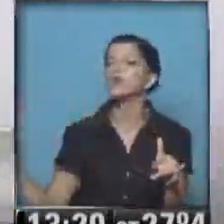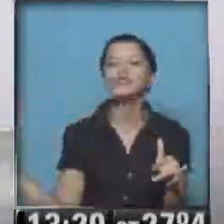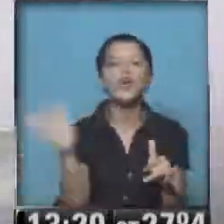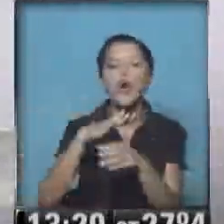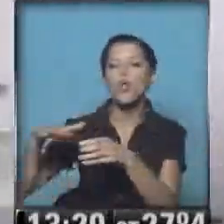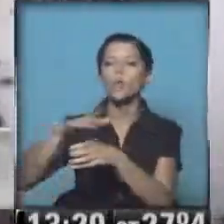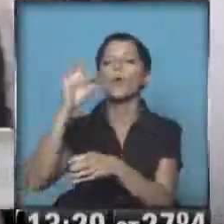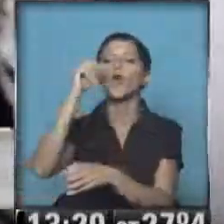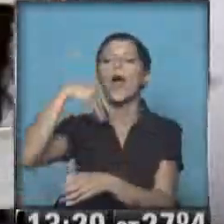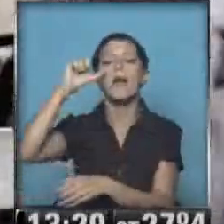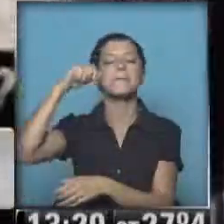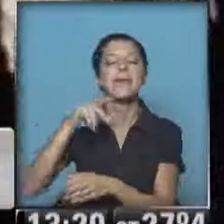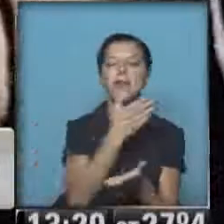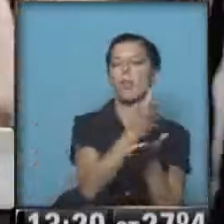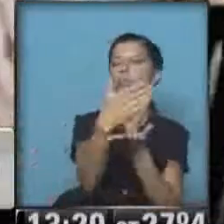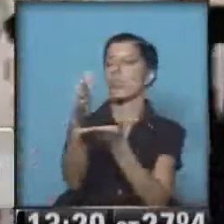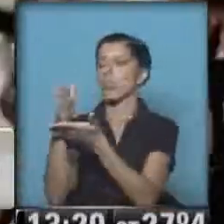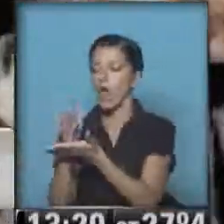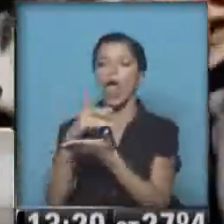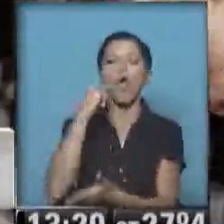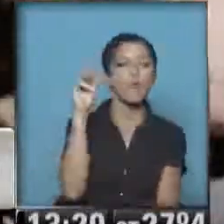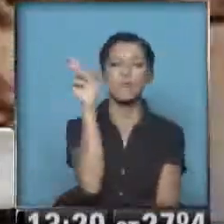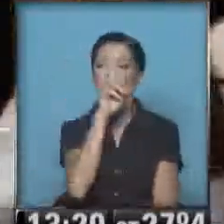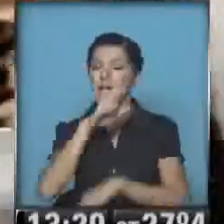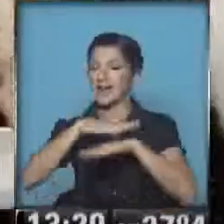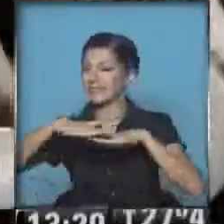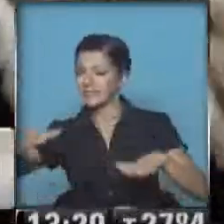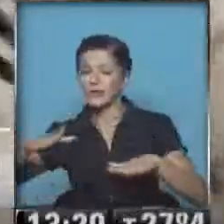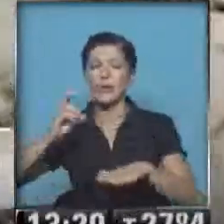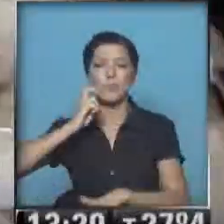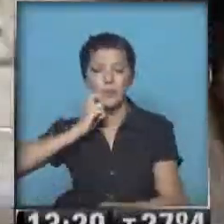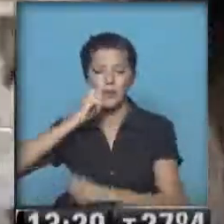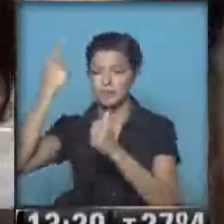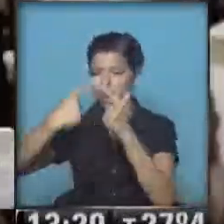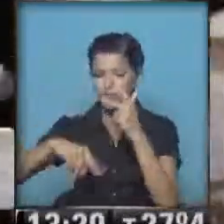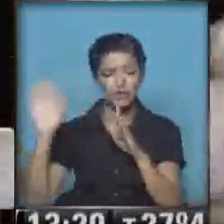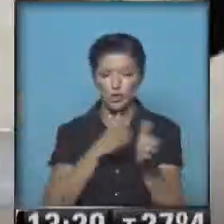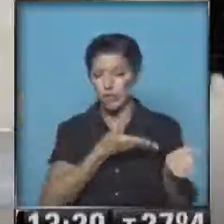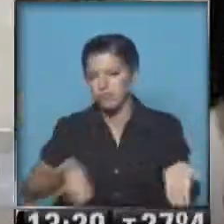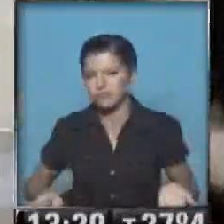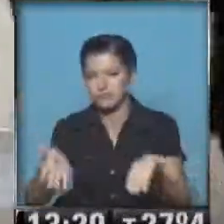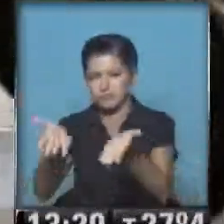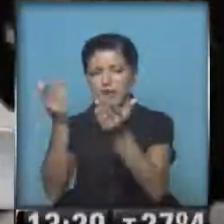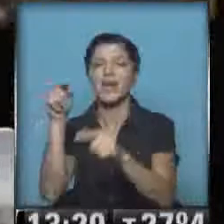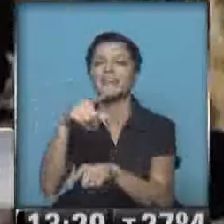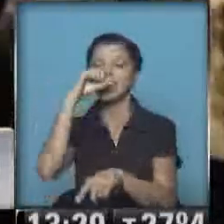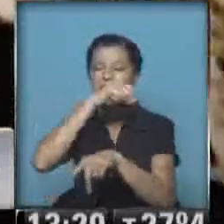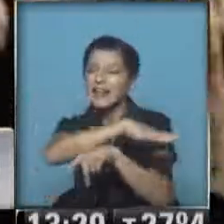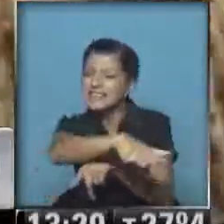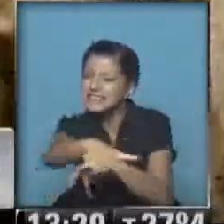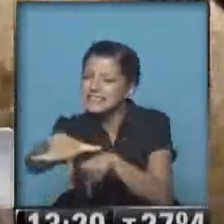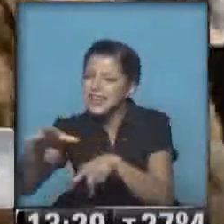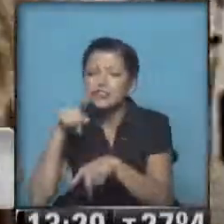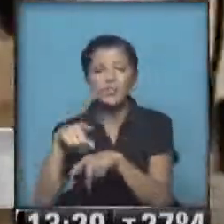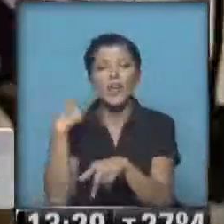población armenia. Hombres, mujeres, niños, ancianos fueron empujados hacia el desierto sin posibilidad